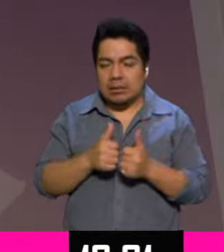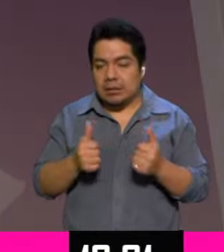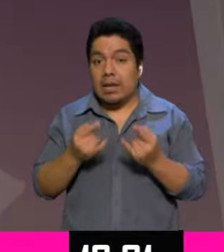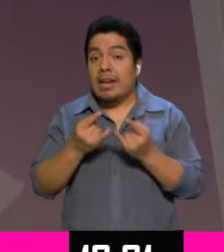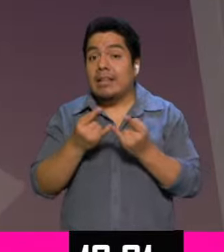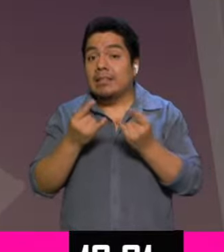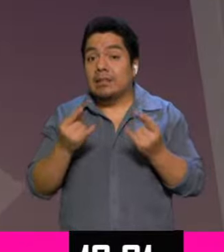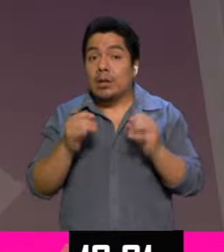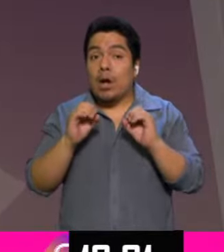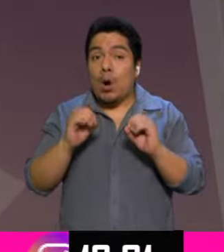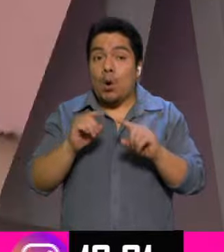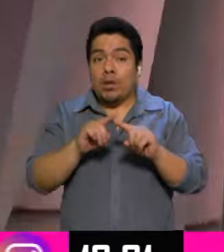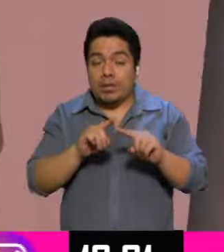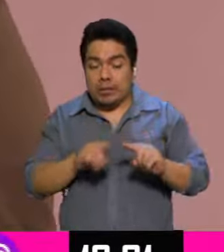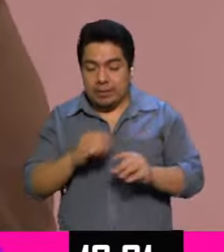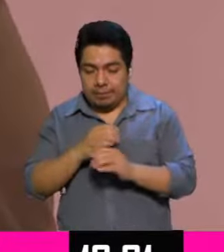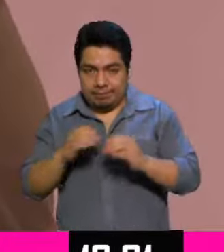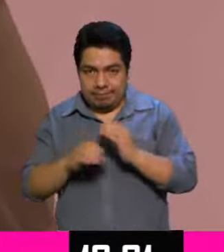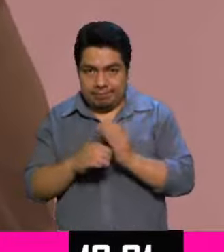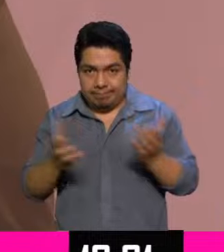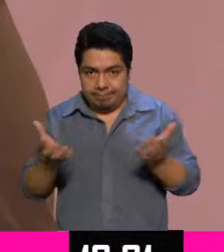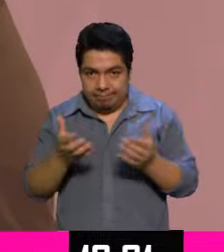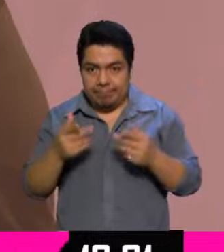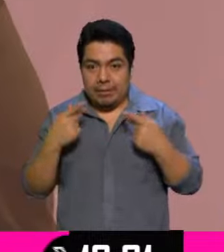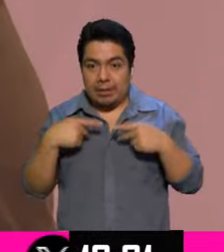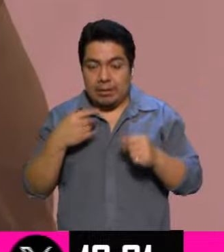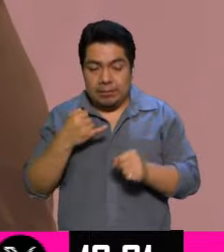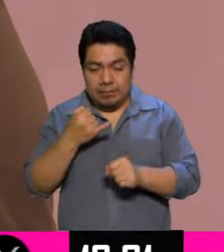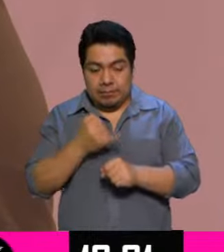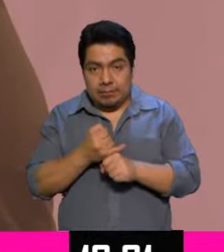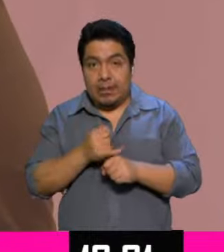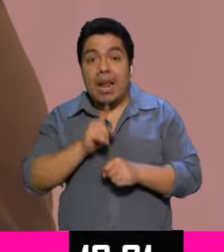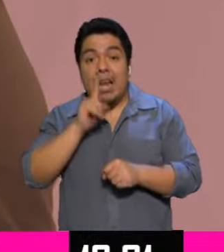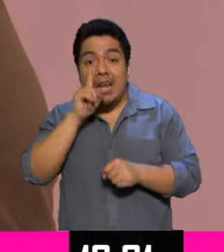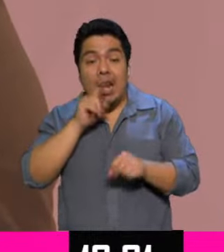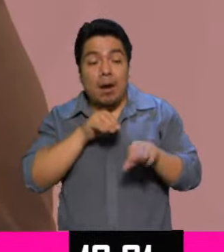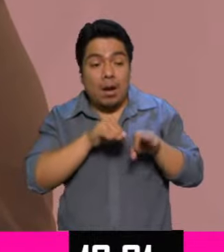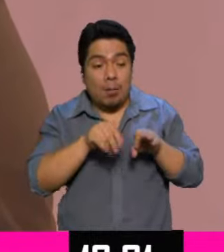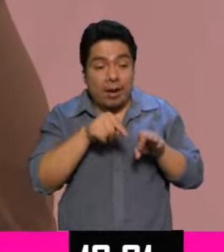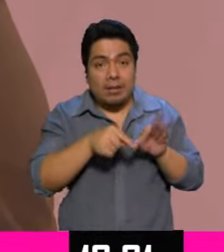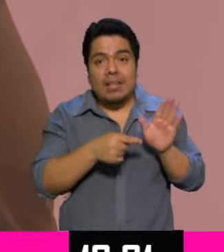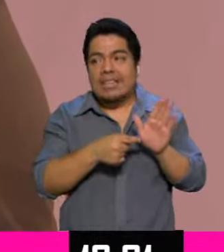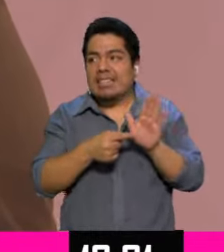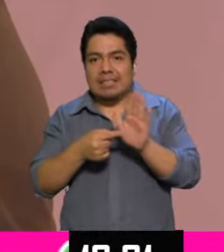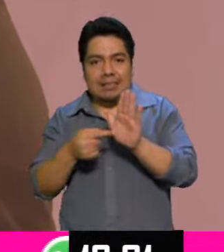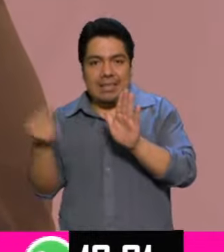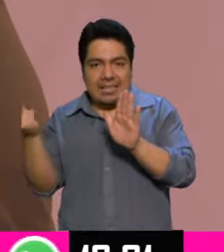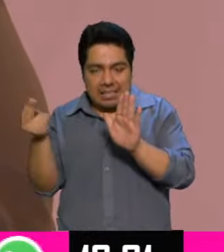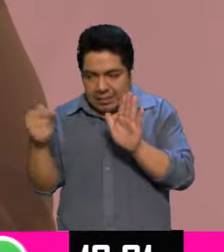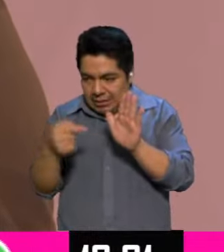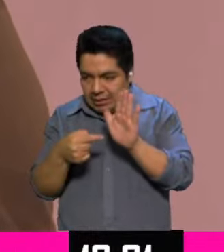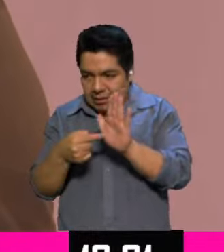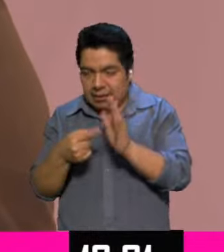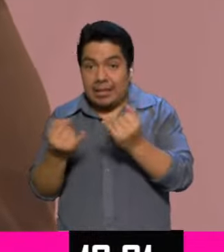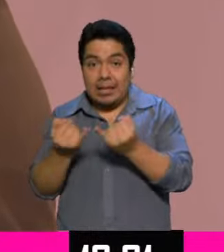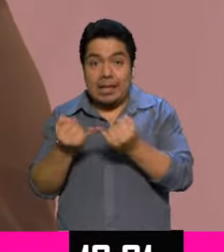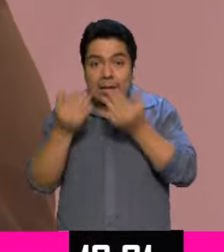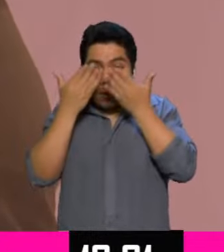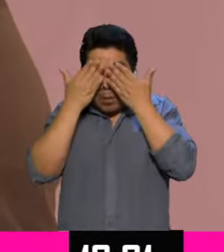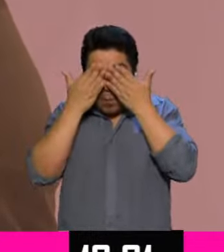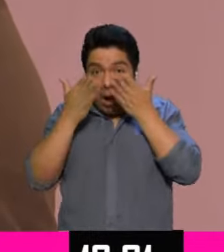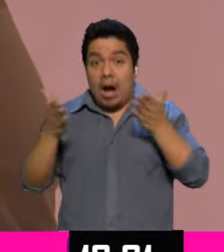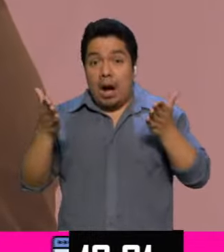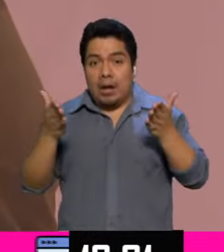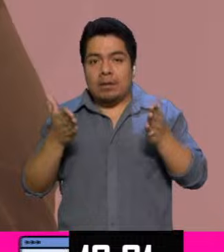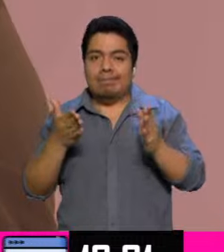o aventuras de este personaje. Se tiene que hacer visible el trabajo de las mujeres, número uno, y se tiene también que visibilizar